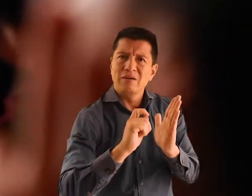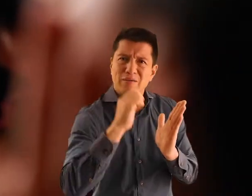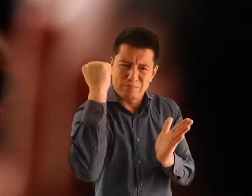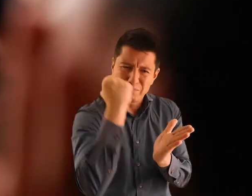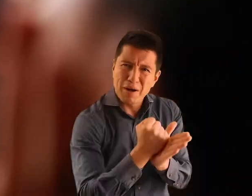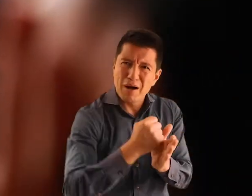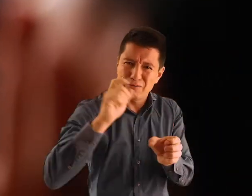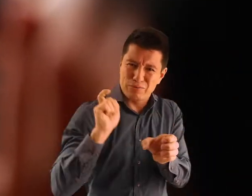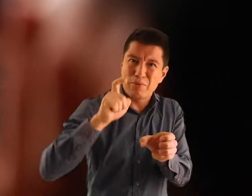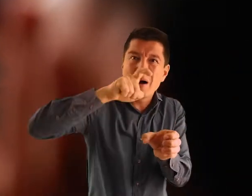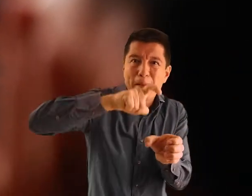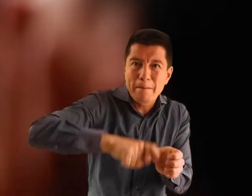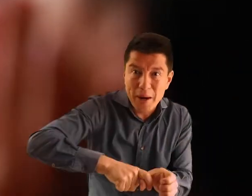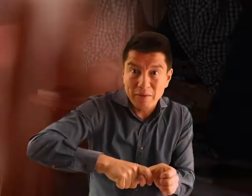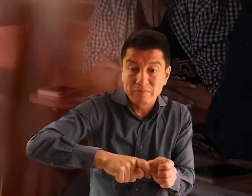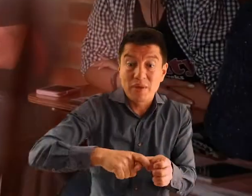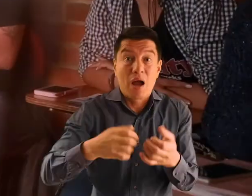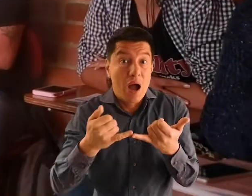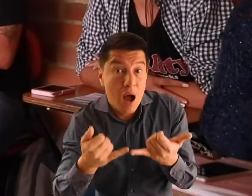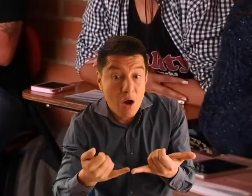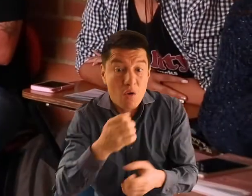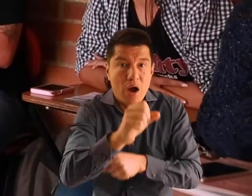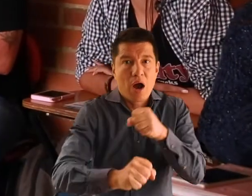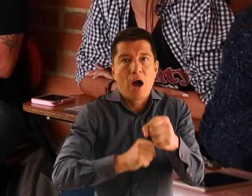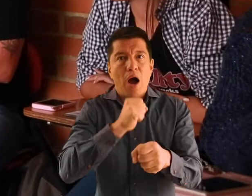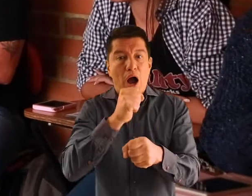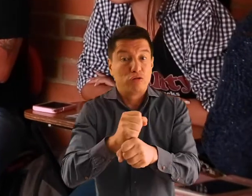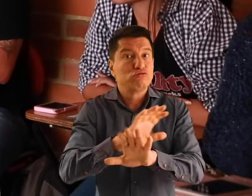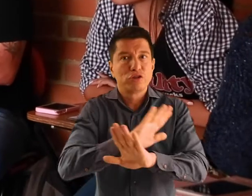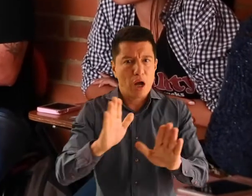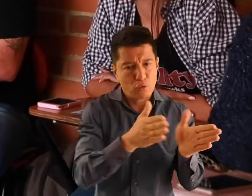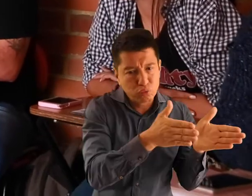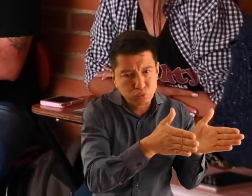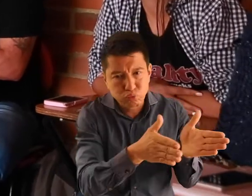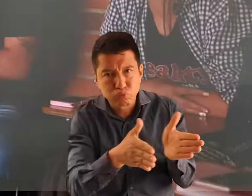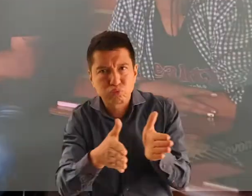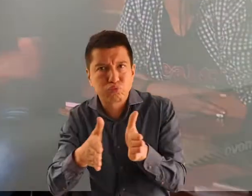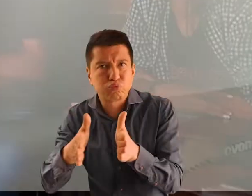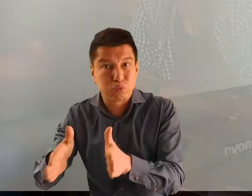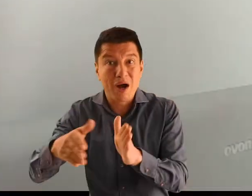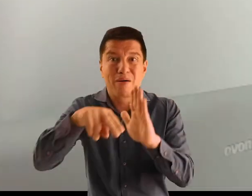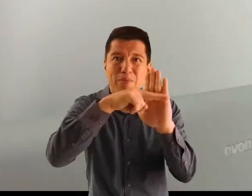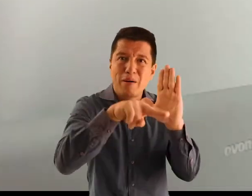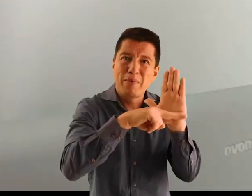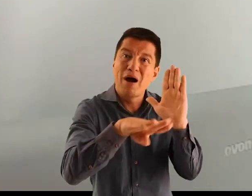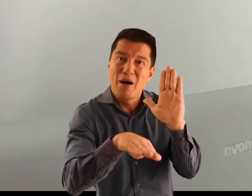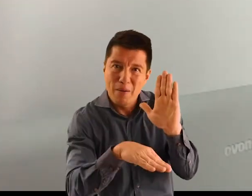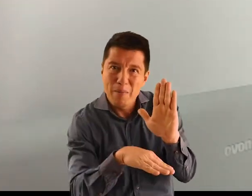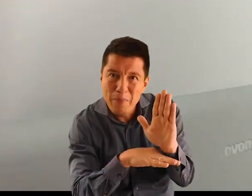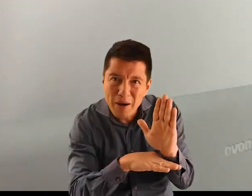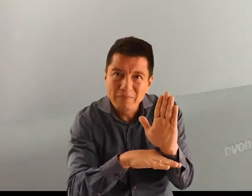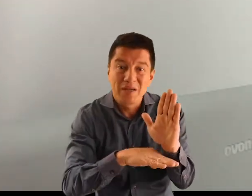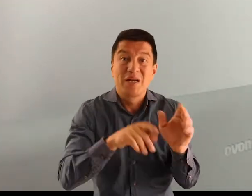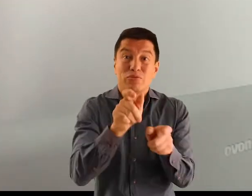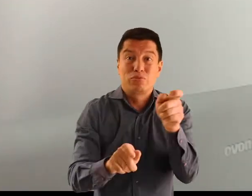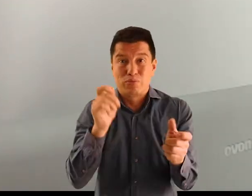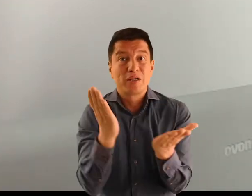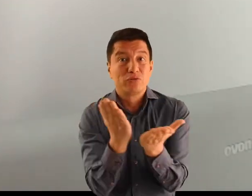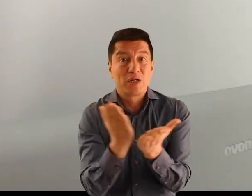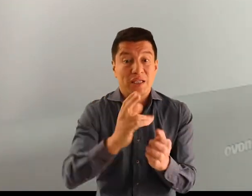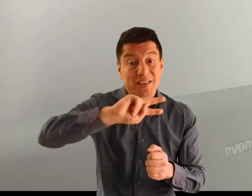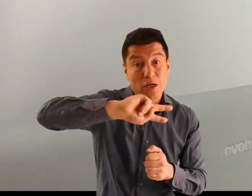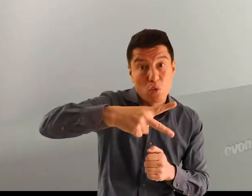permitió que en el año 2021-1 realizáramos la ruta de asimilación curricular para los estudiantes de segundo a cuarto